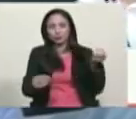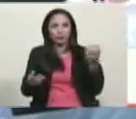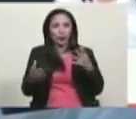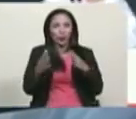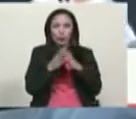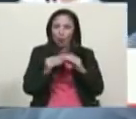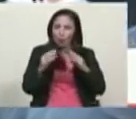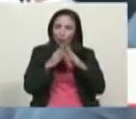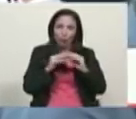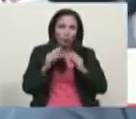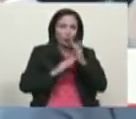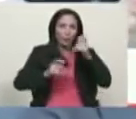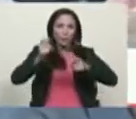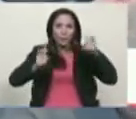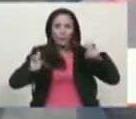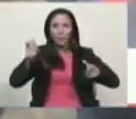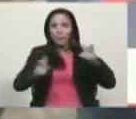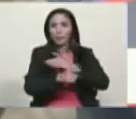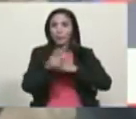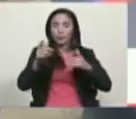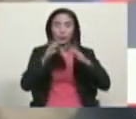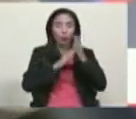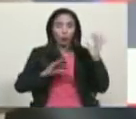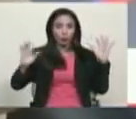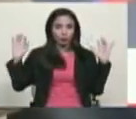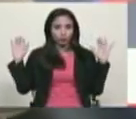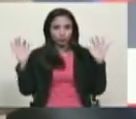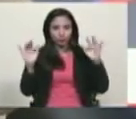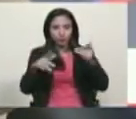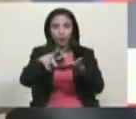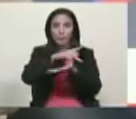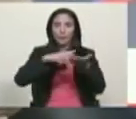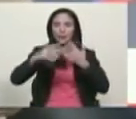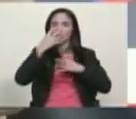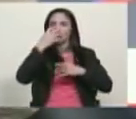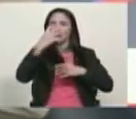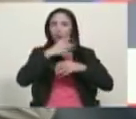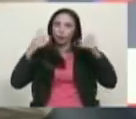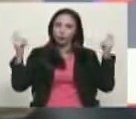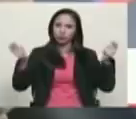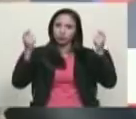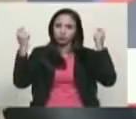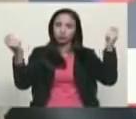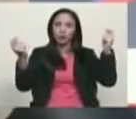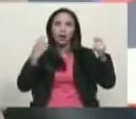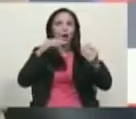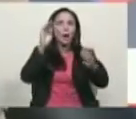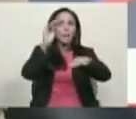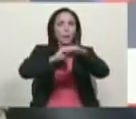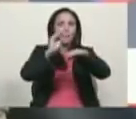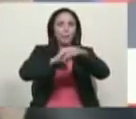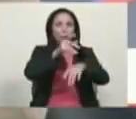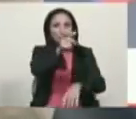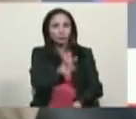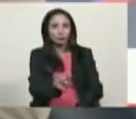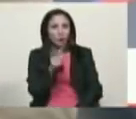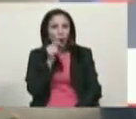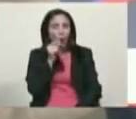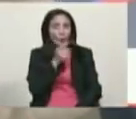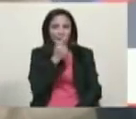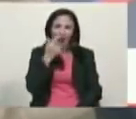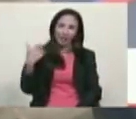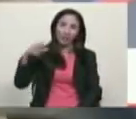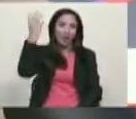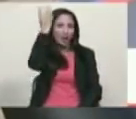los blancos criollos rebeldes, le dijeron al capitán general, representante del rey de